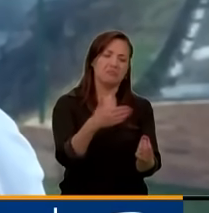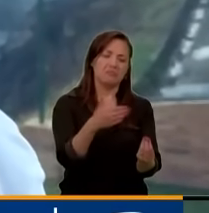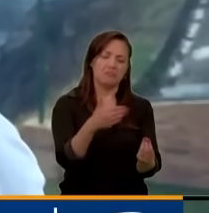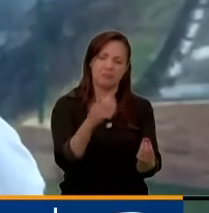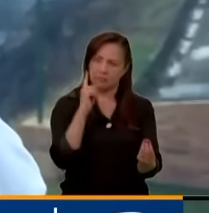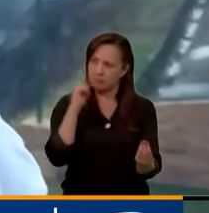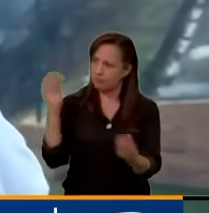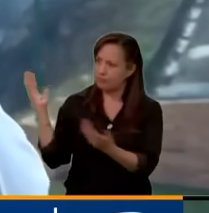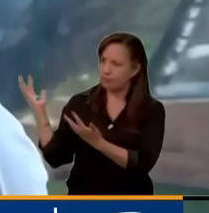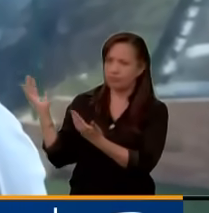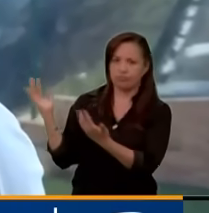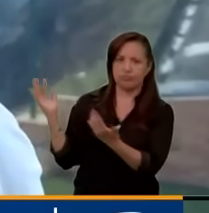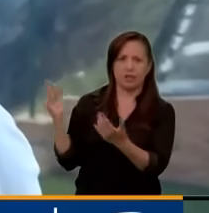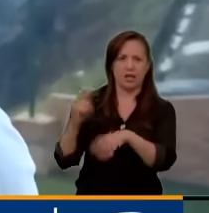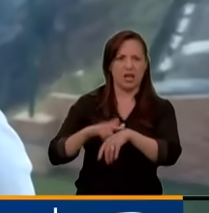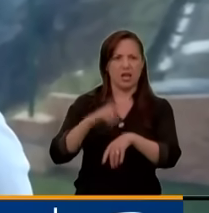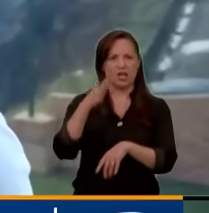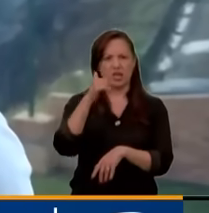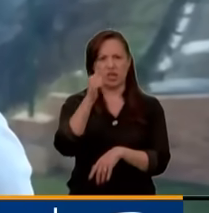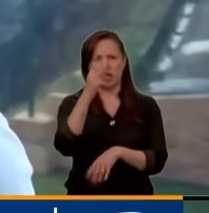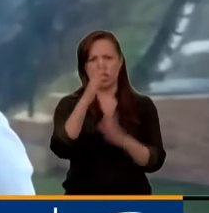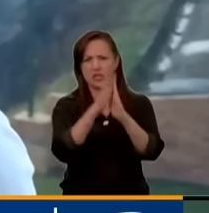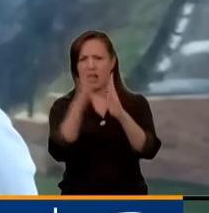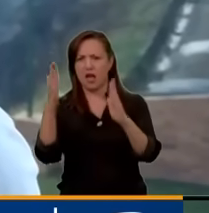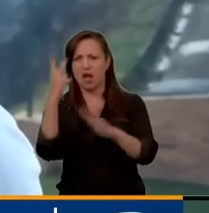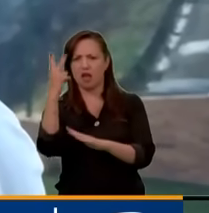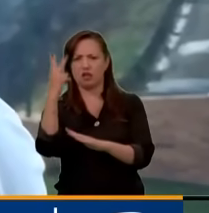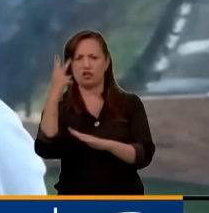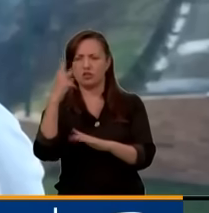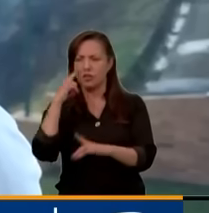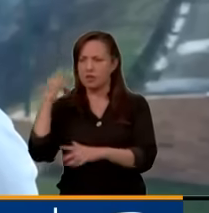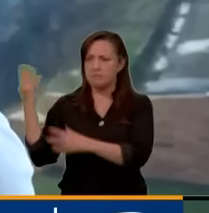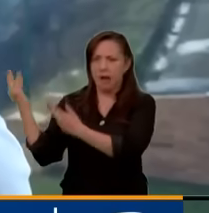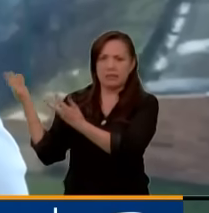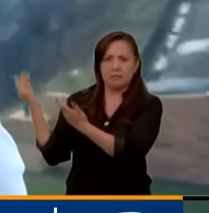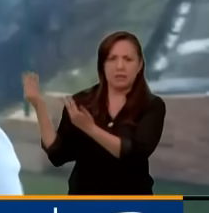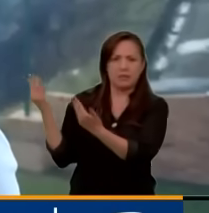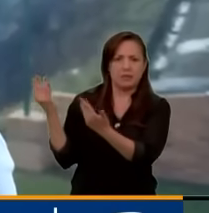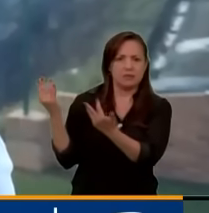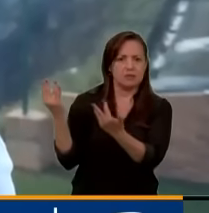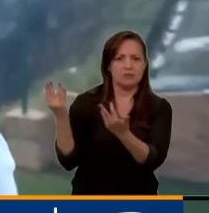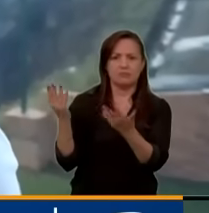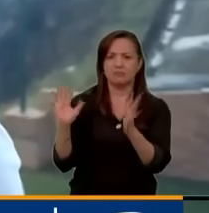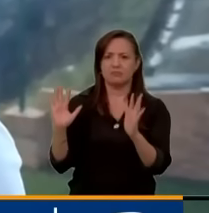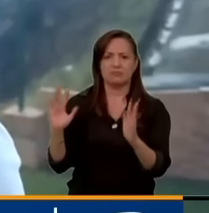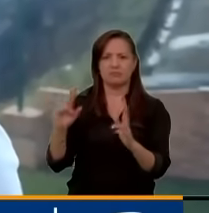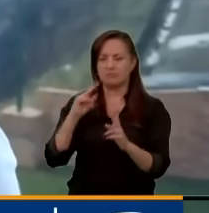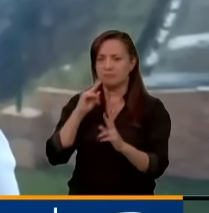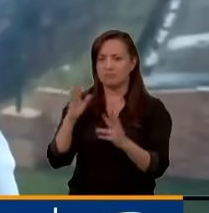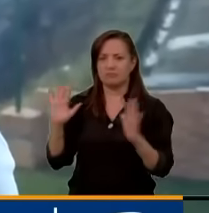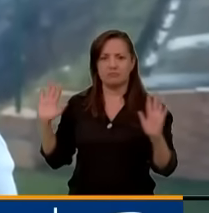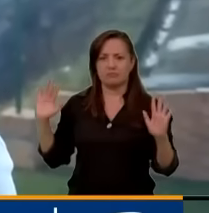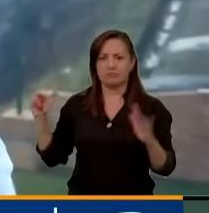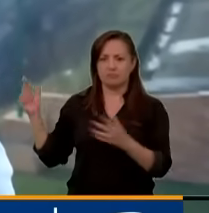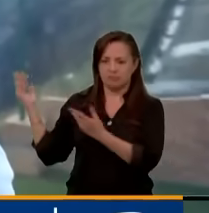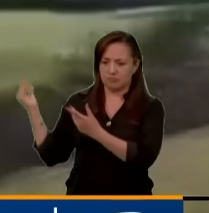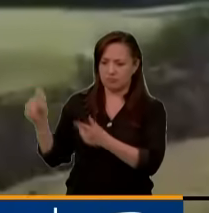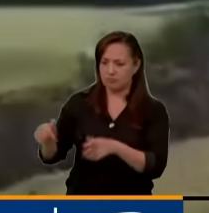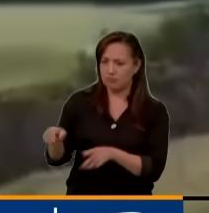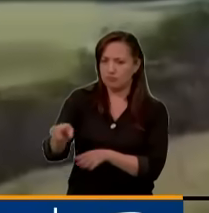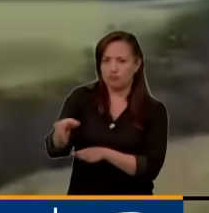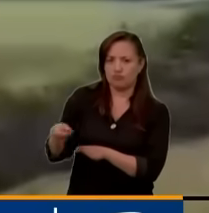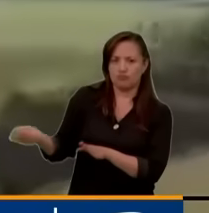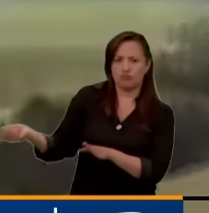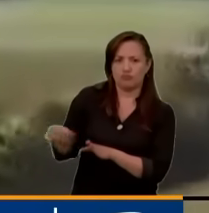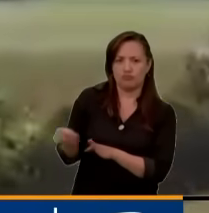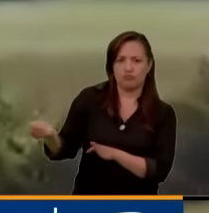de las 12 a las 2 de la tarde empezó a avanzar el fuego. Cuando ya vimos, ya empezó y llegó aquí al borde, y llegó